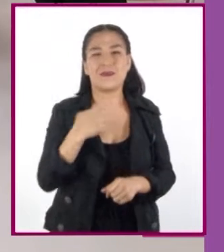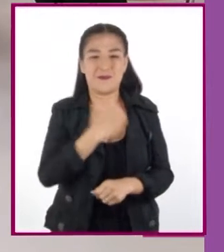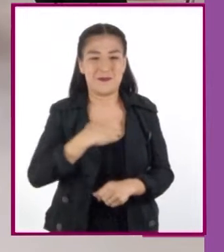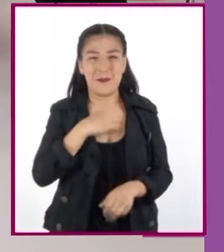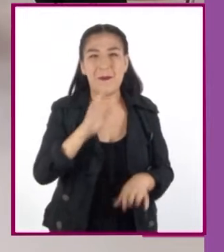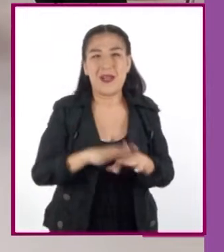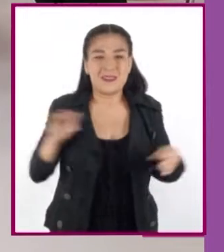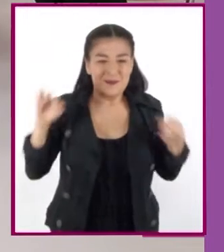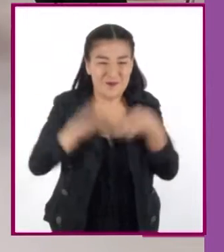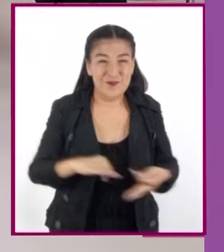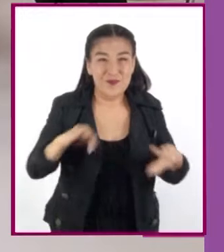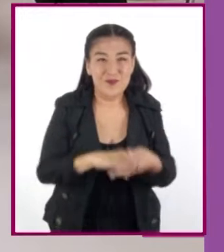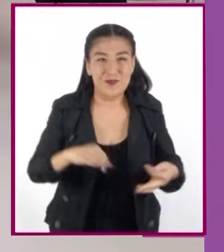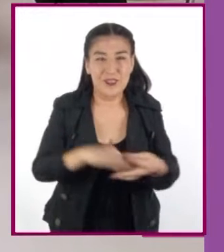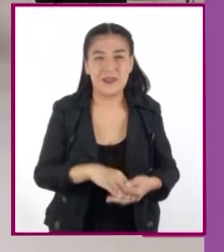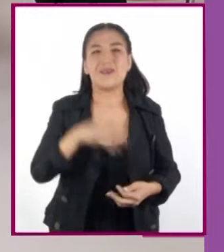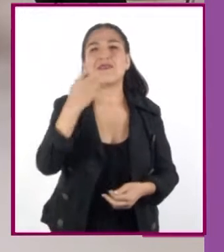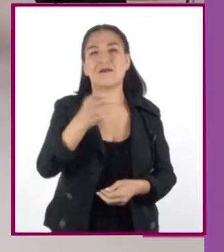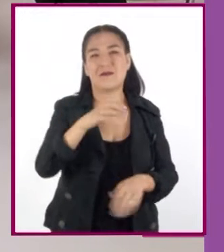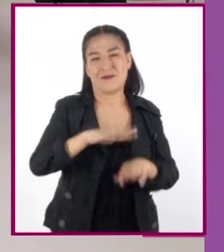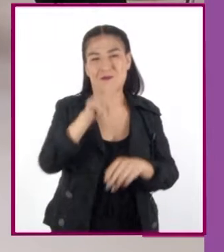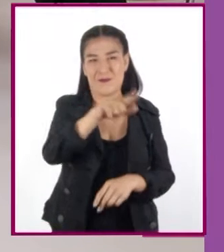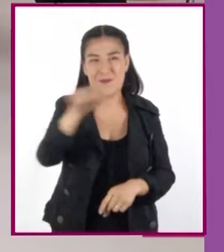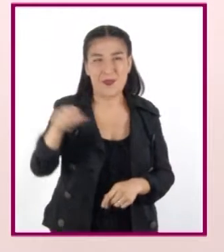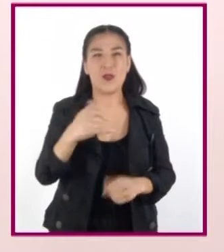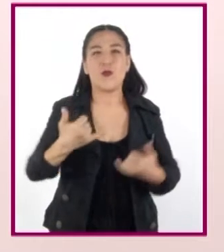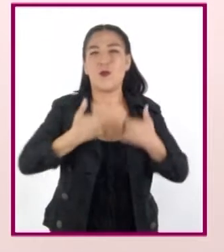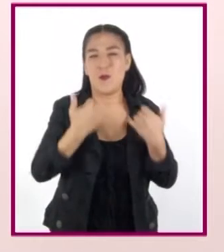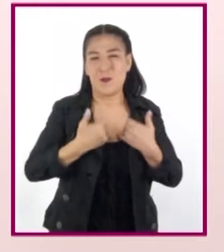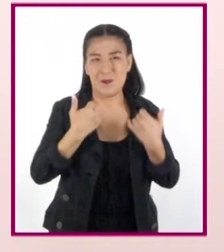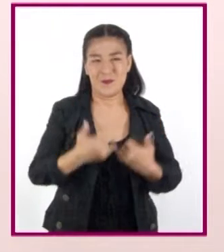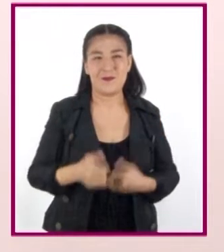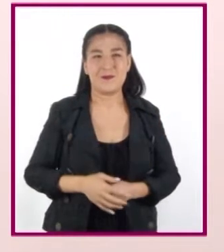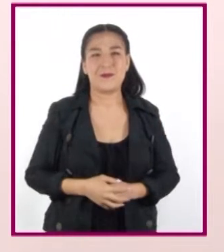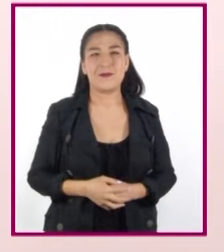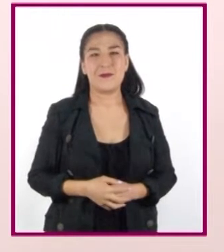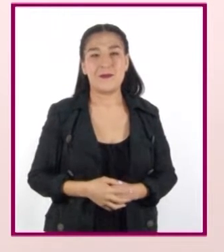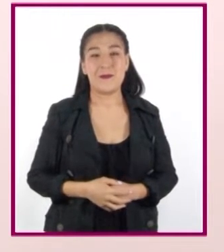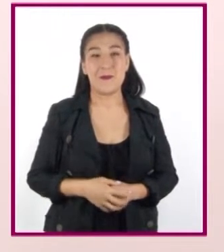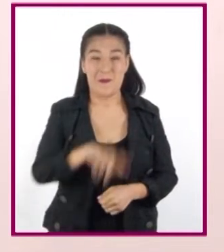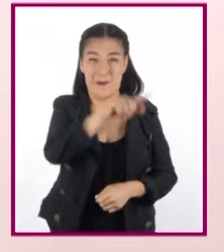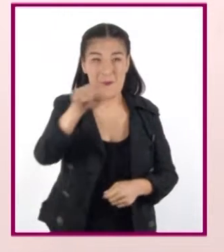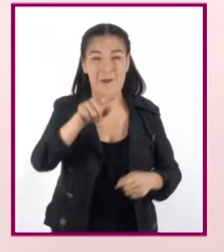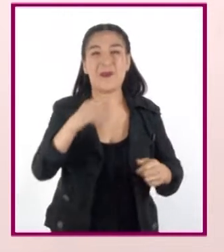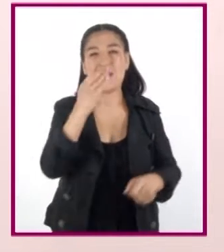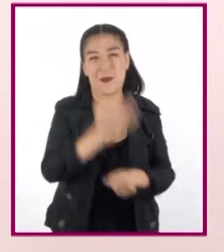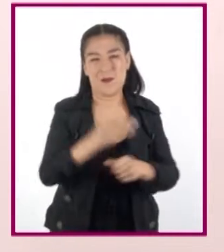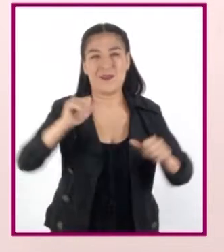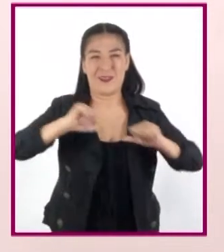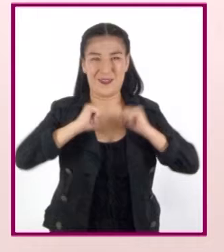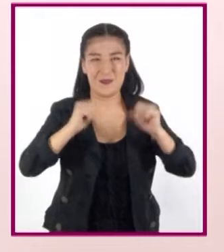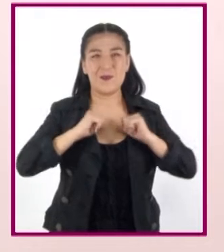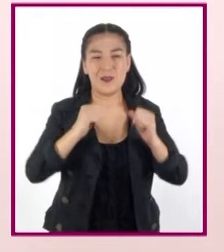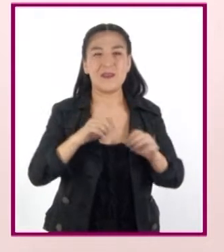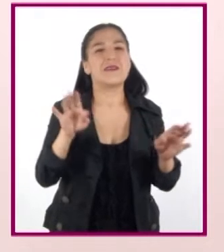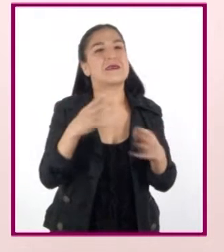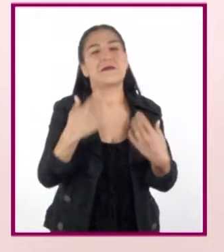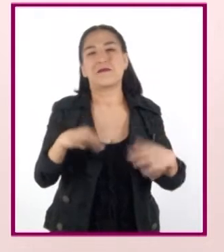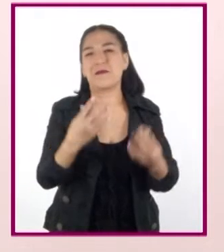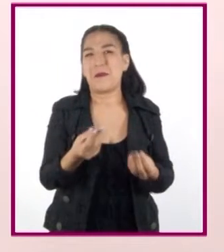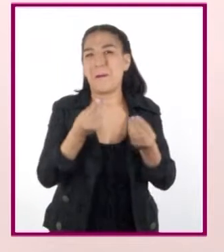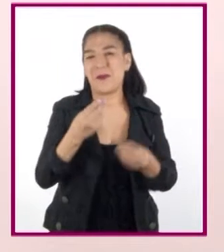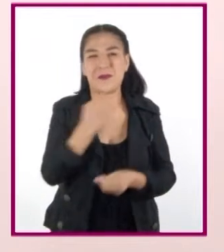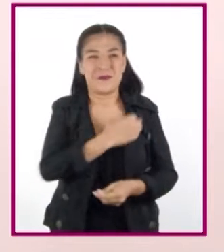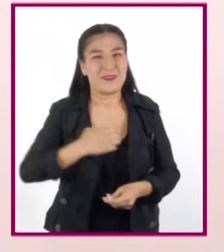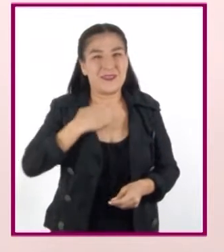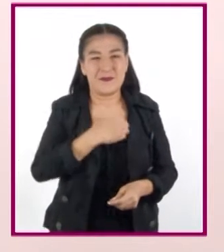manera más frecuente en las y los adolescentes? En la adolescencia se viven muchísimas emociones.